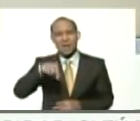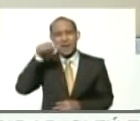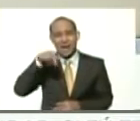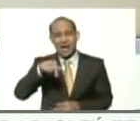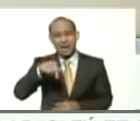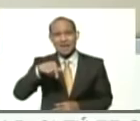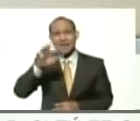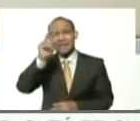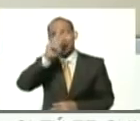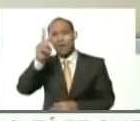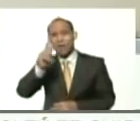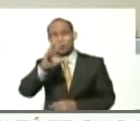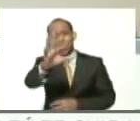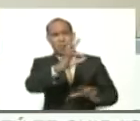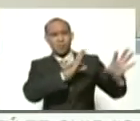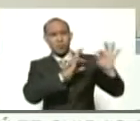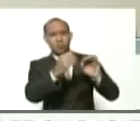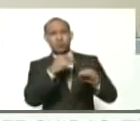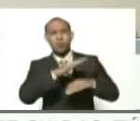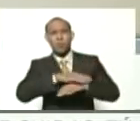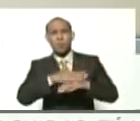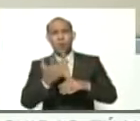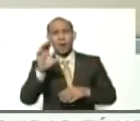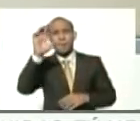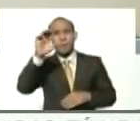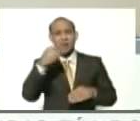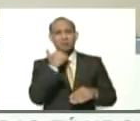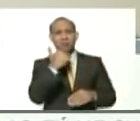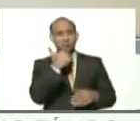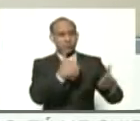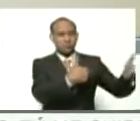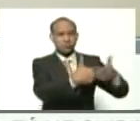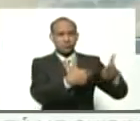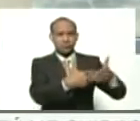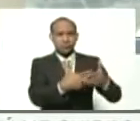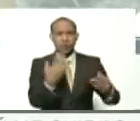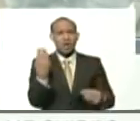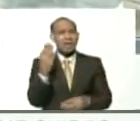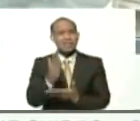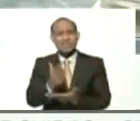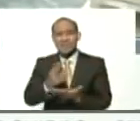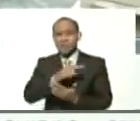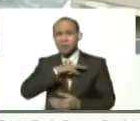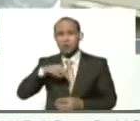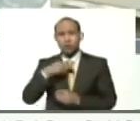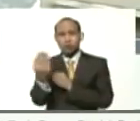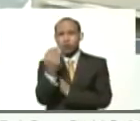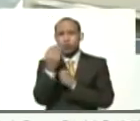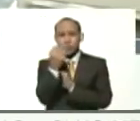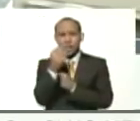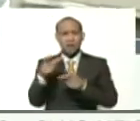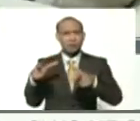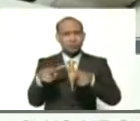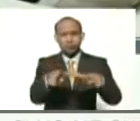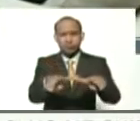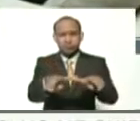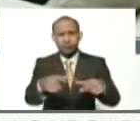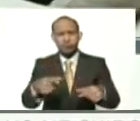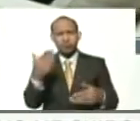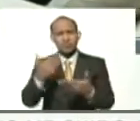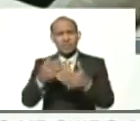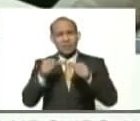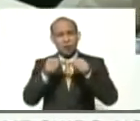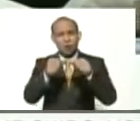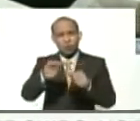como país vecino de brasil hemos sido siempre muy cuidadoso hacemos seguimiento diario como ustedes